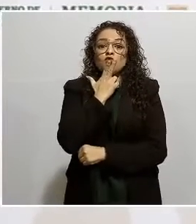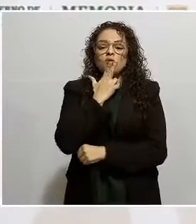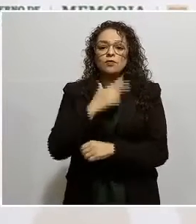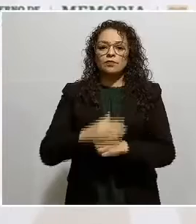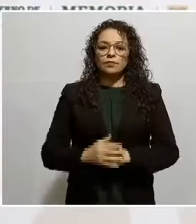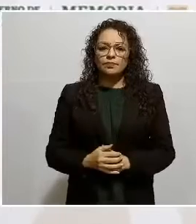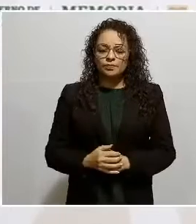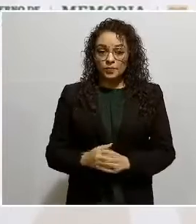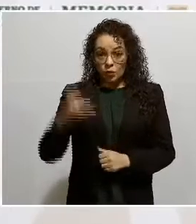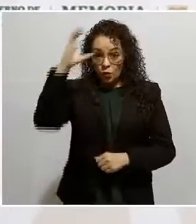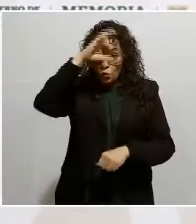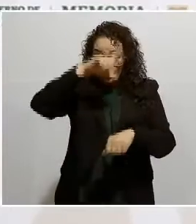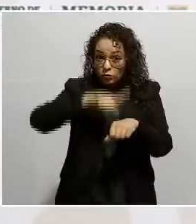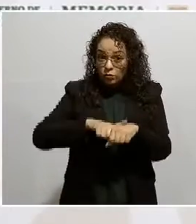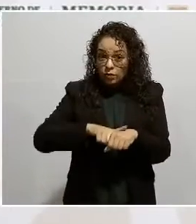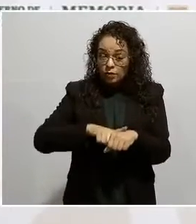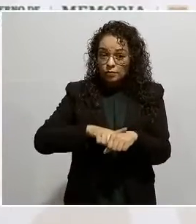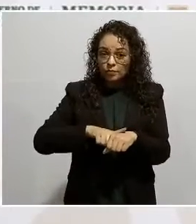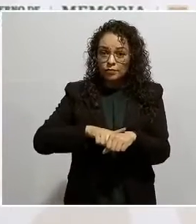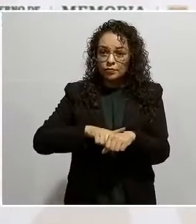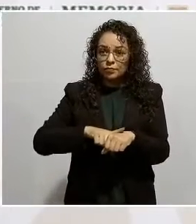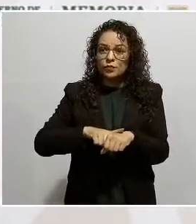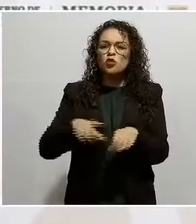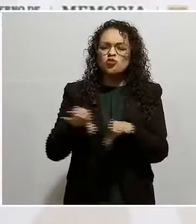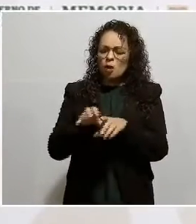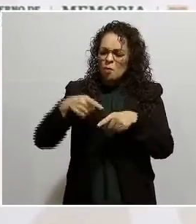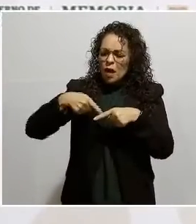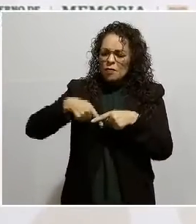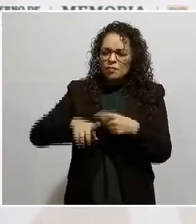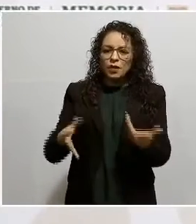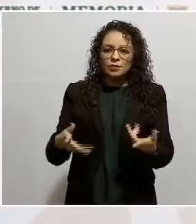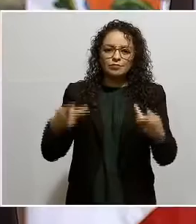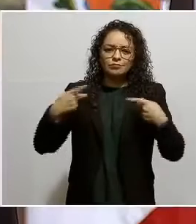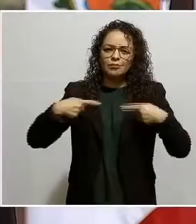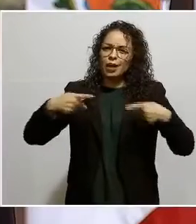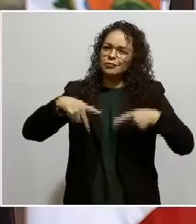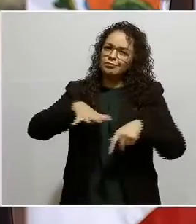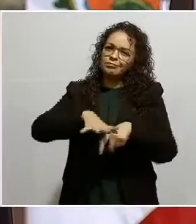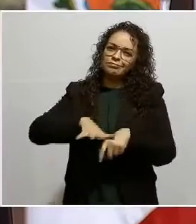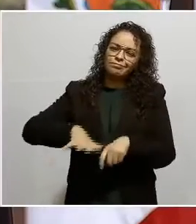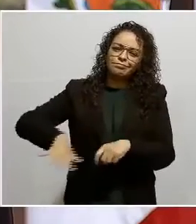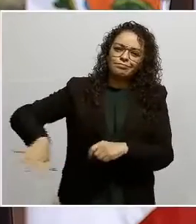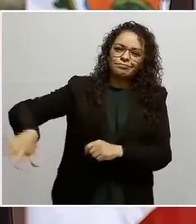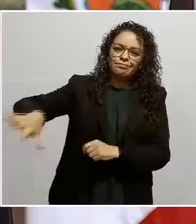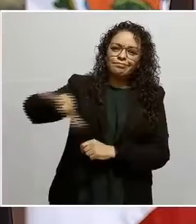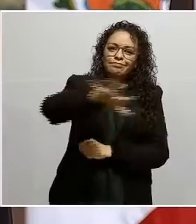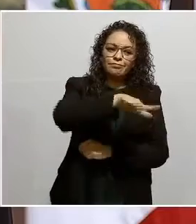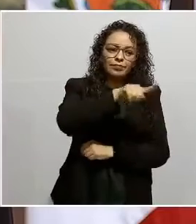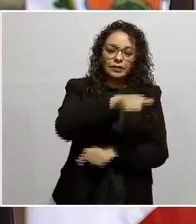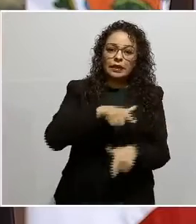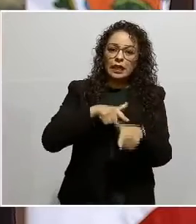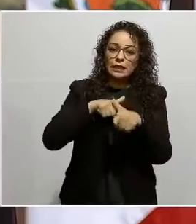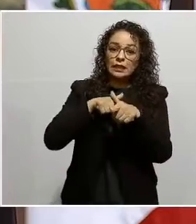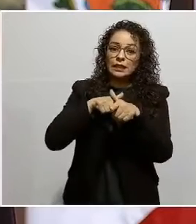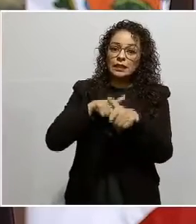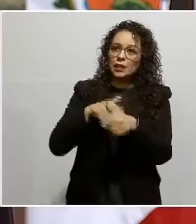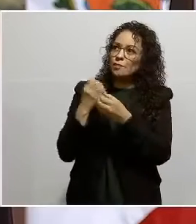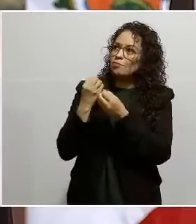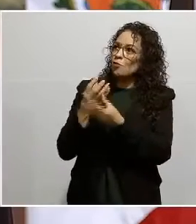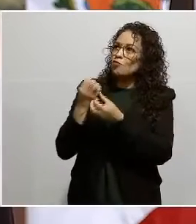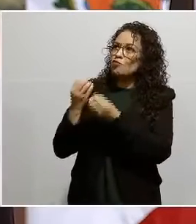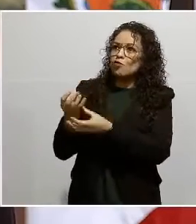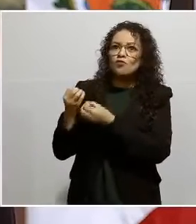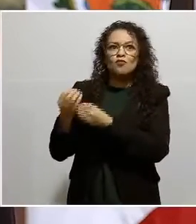La cultura nace del pueblo, se alimenta de él y